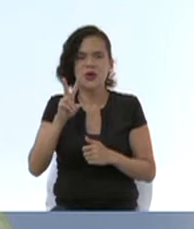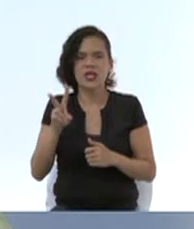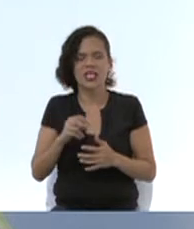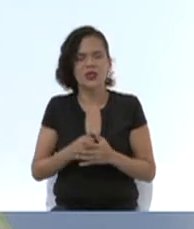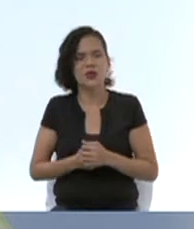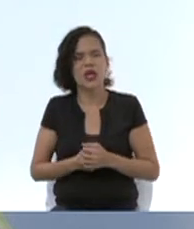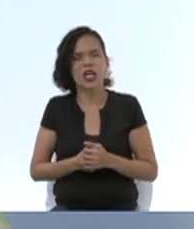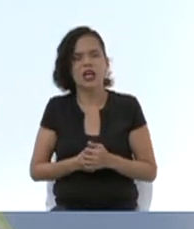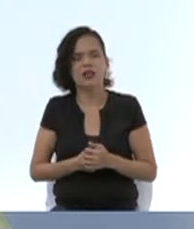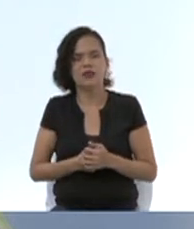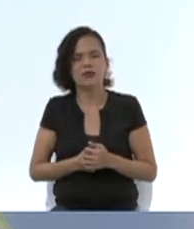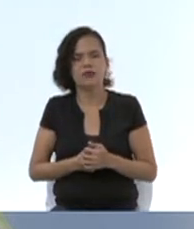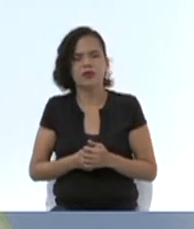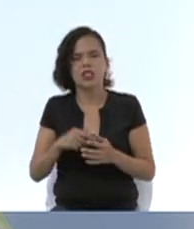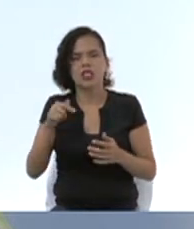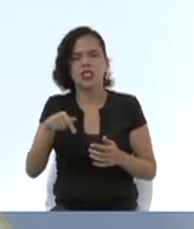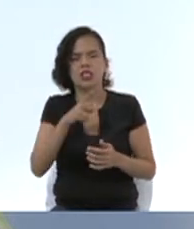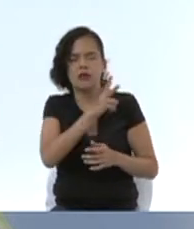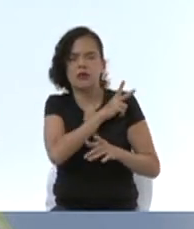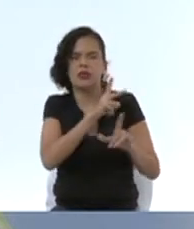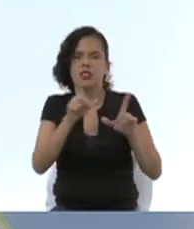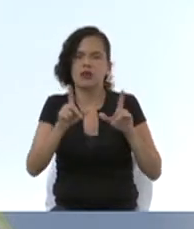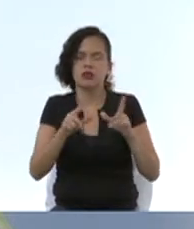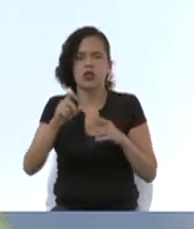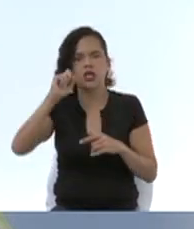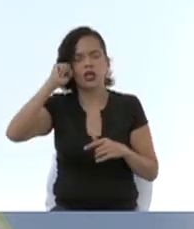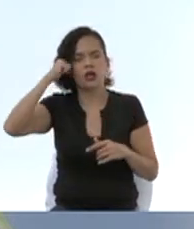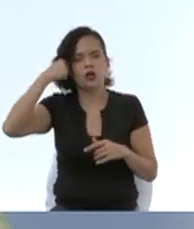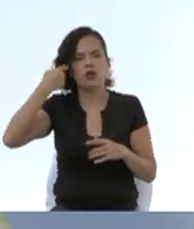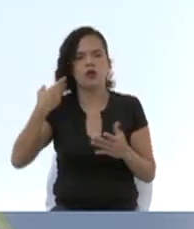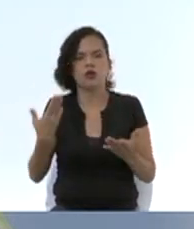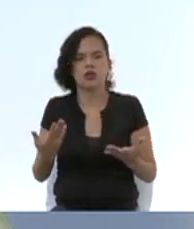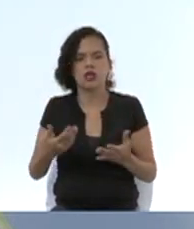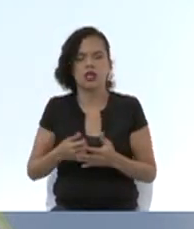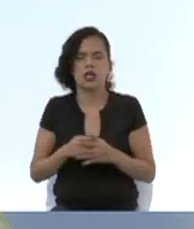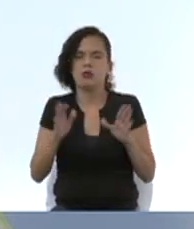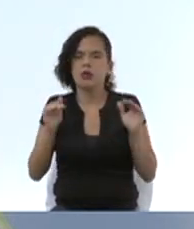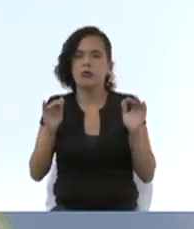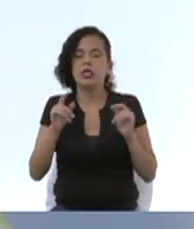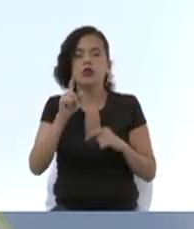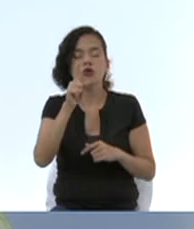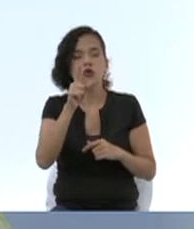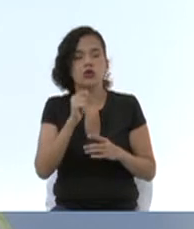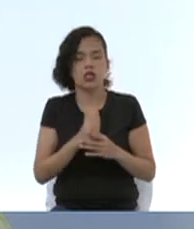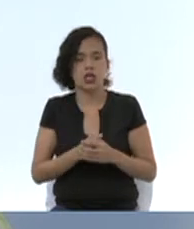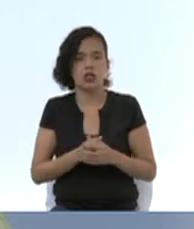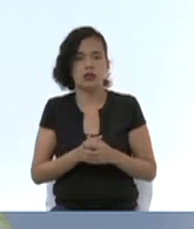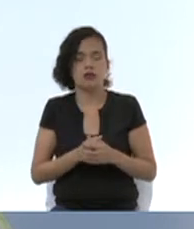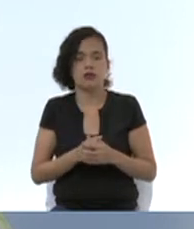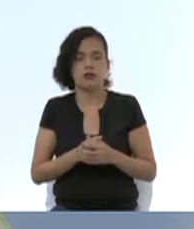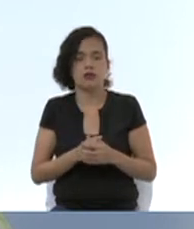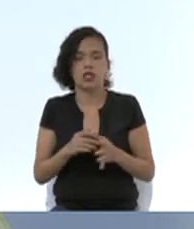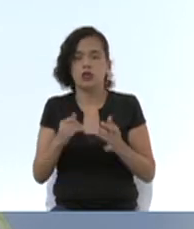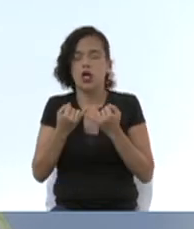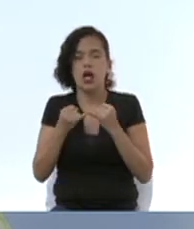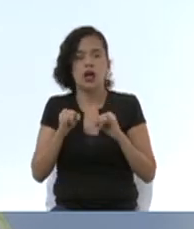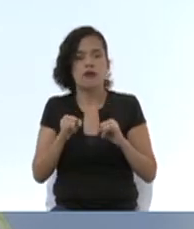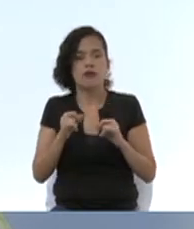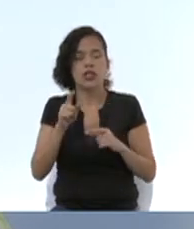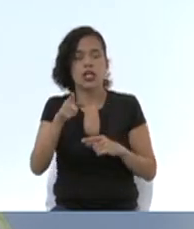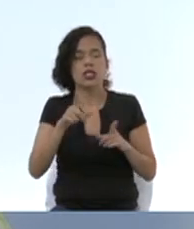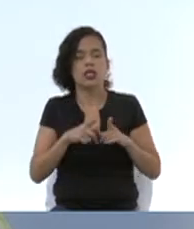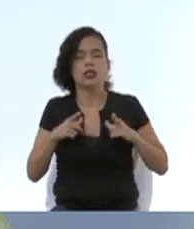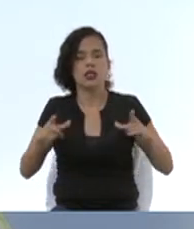y de este canal y recordar, queremos despedirnos de ustedes dejando al final de